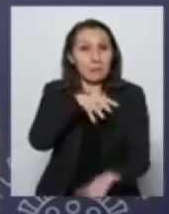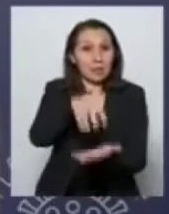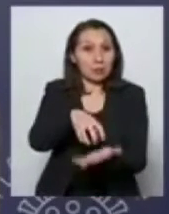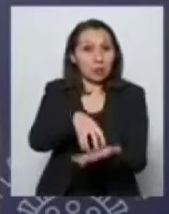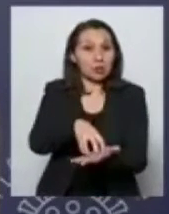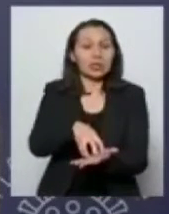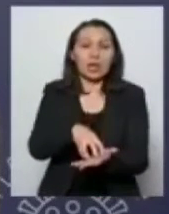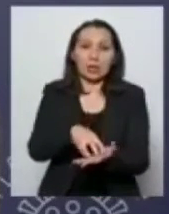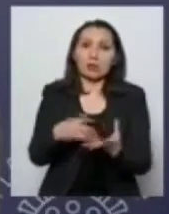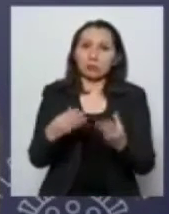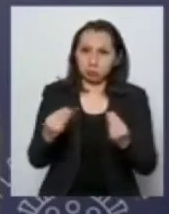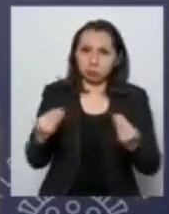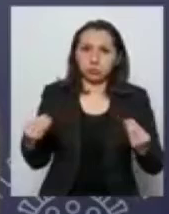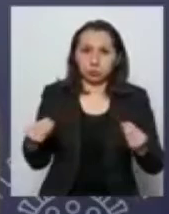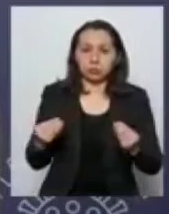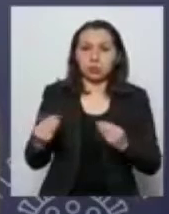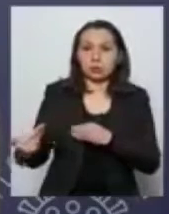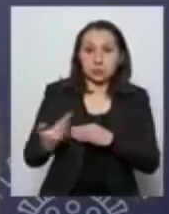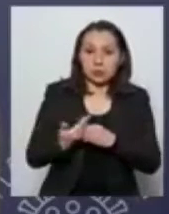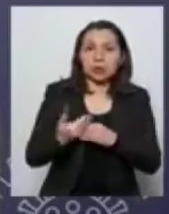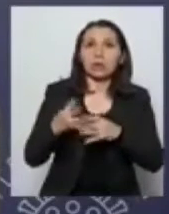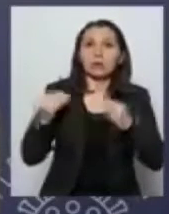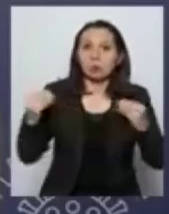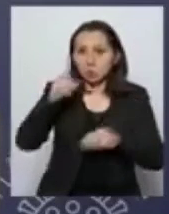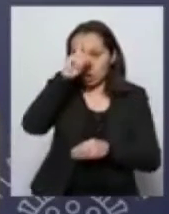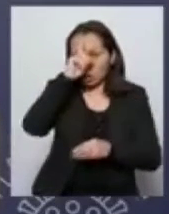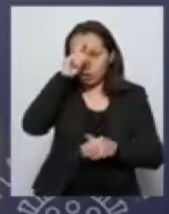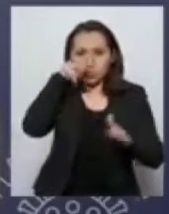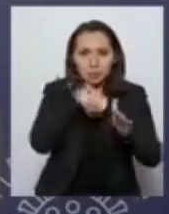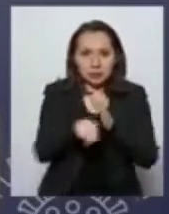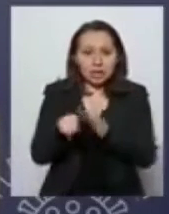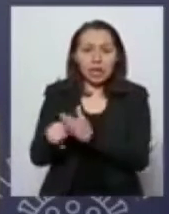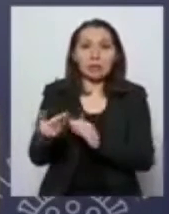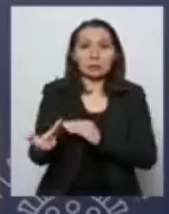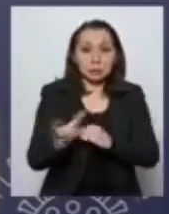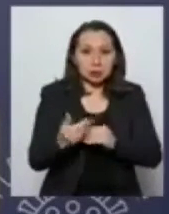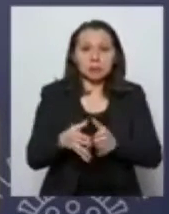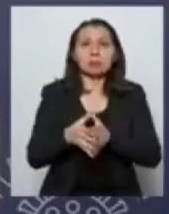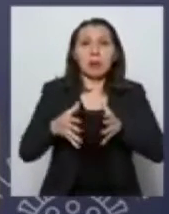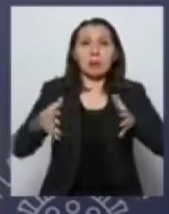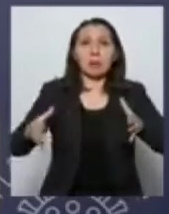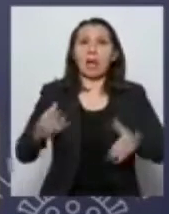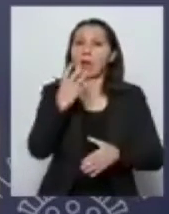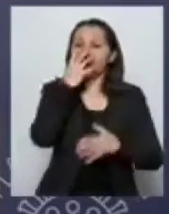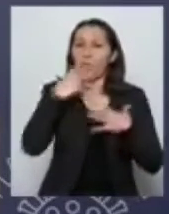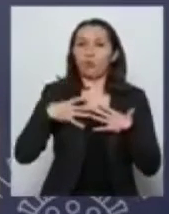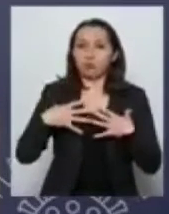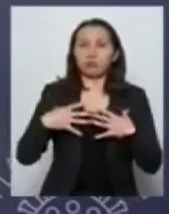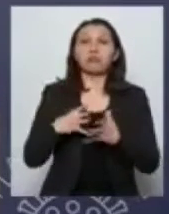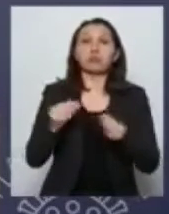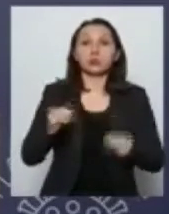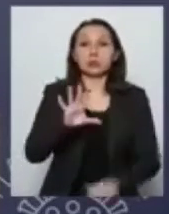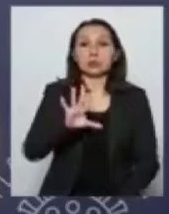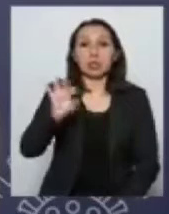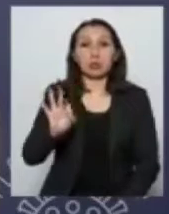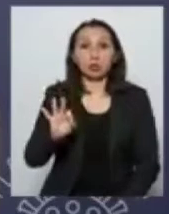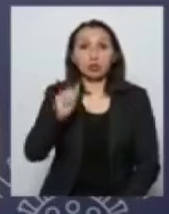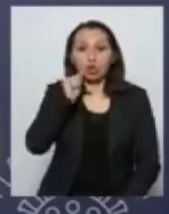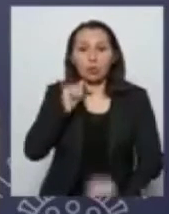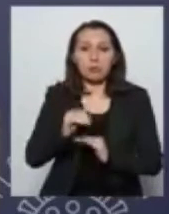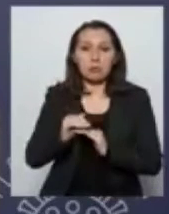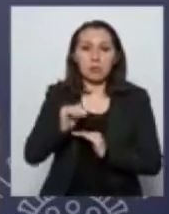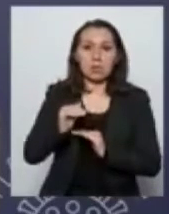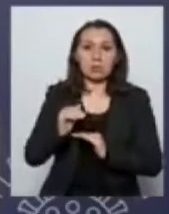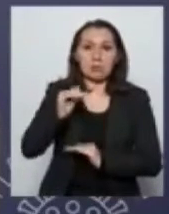metropolitana, donde la demanda por hospitalización, por respiradores, ha crecido en órdenes del 5% por día,